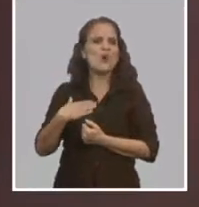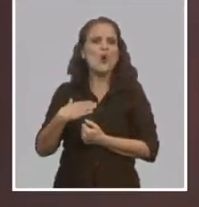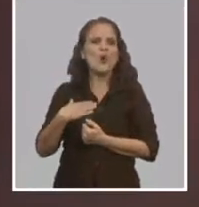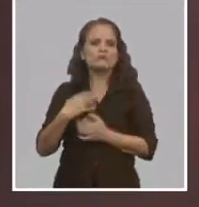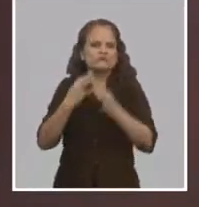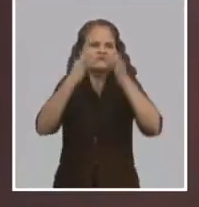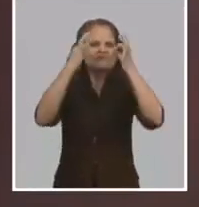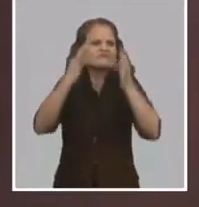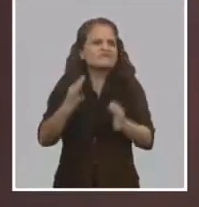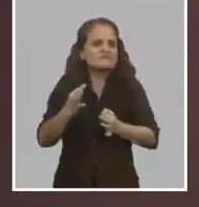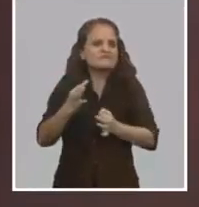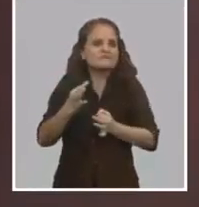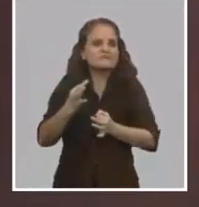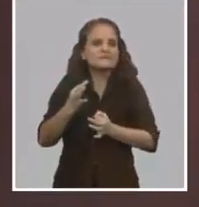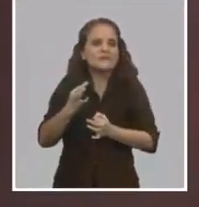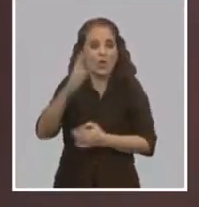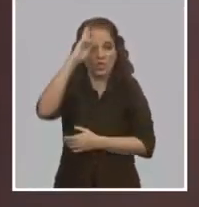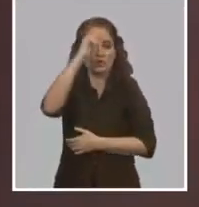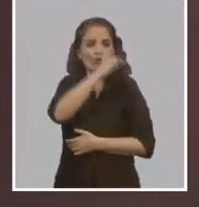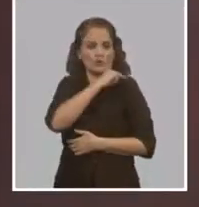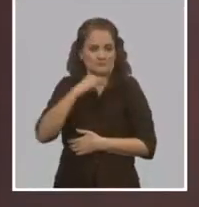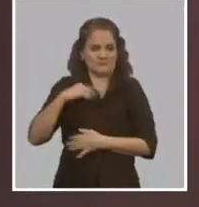Pereira?